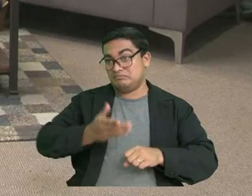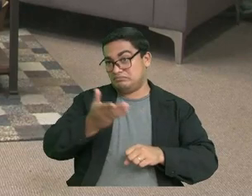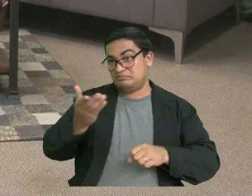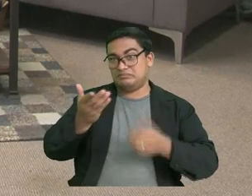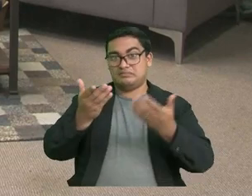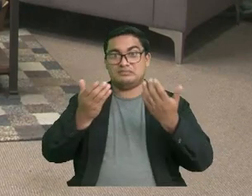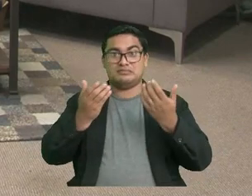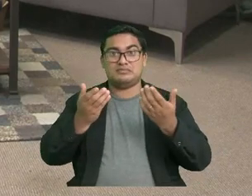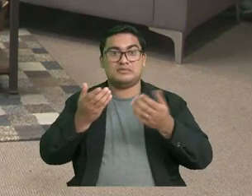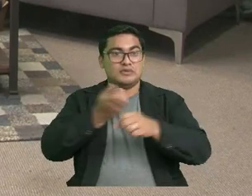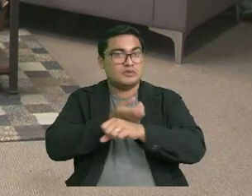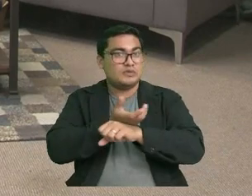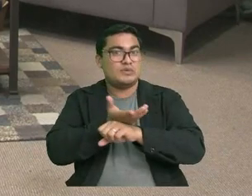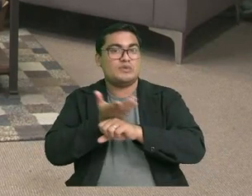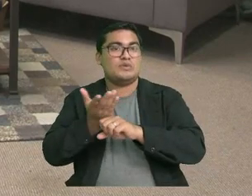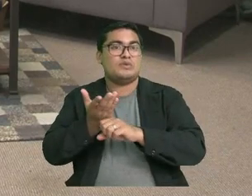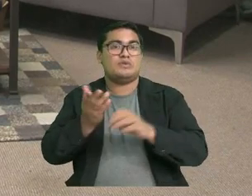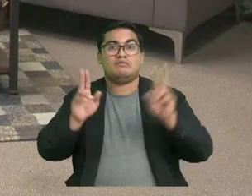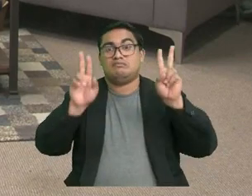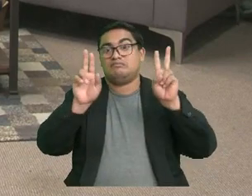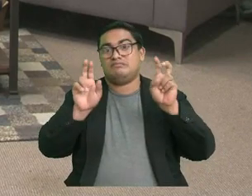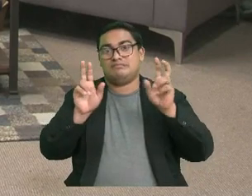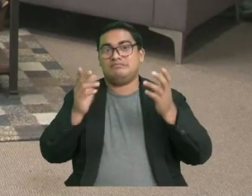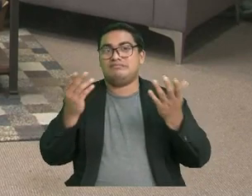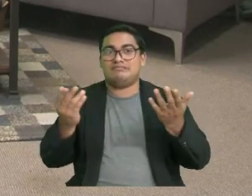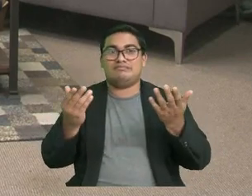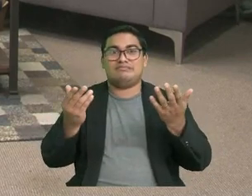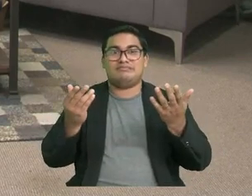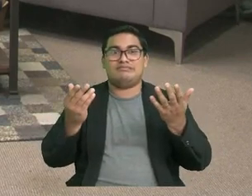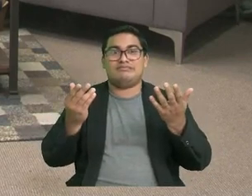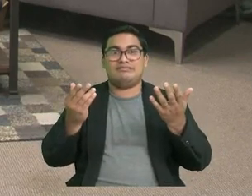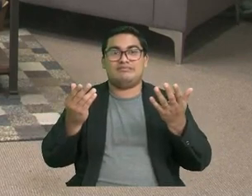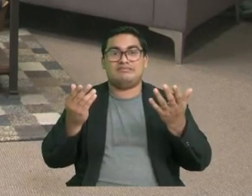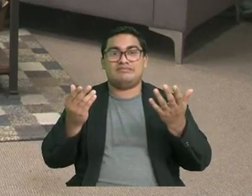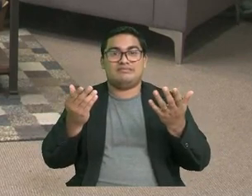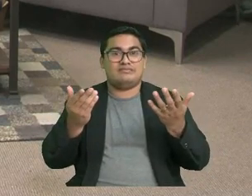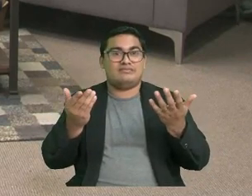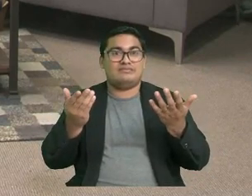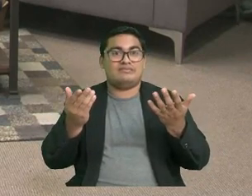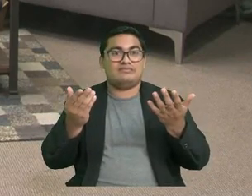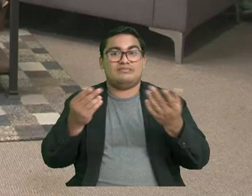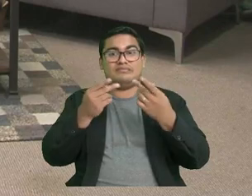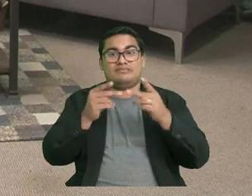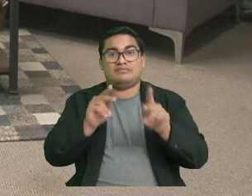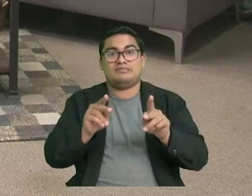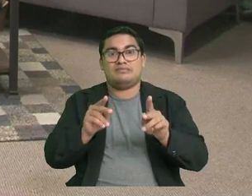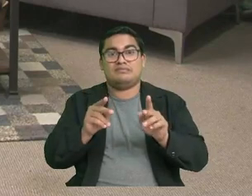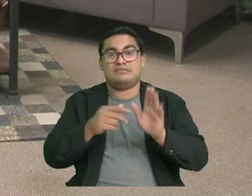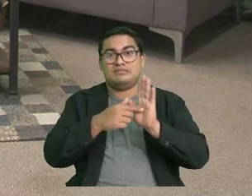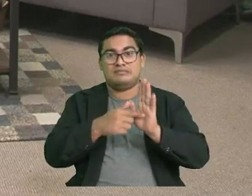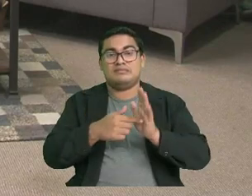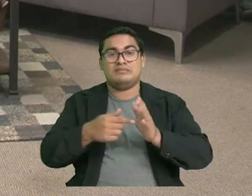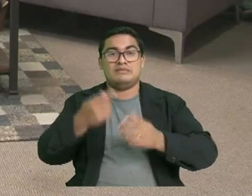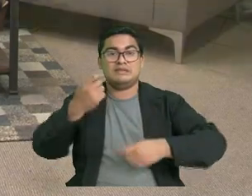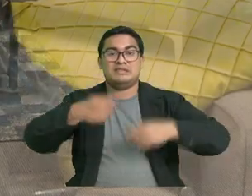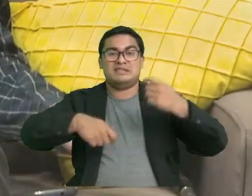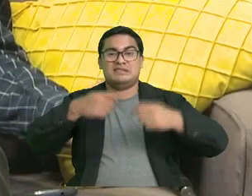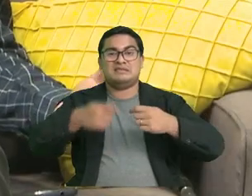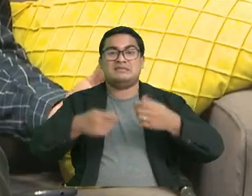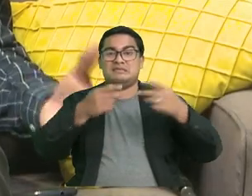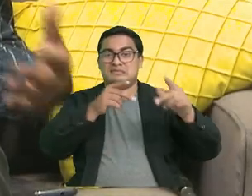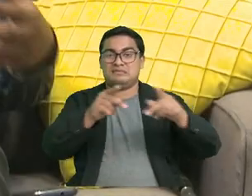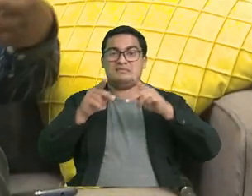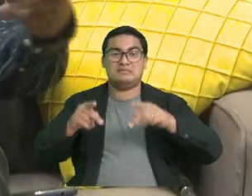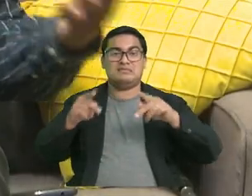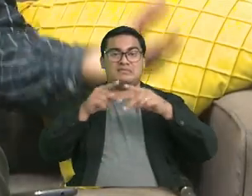quisiera compartir un mensaje, sé que el tema no es precisamente este, sin embargo, estamos en el mes patrio, nuestro pueblo